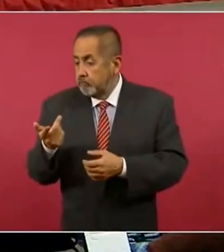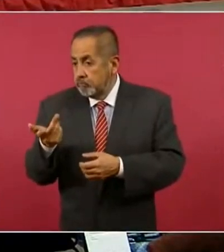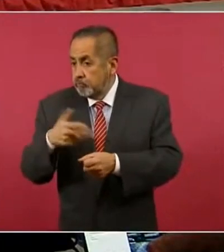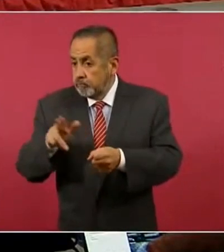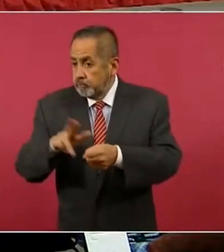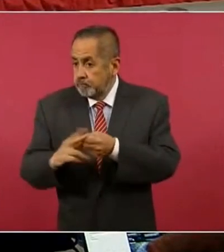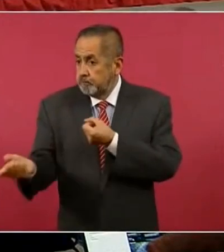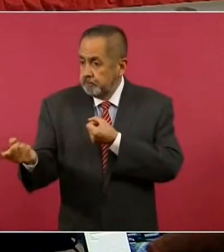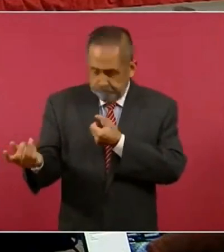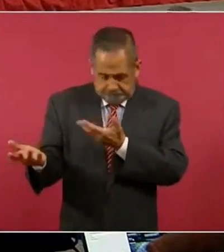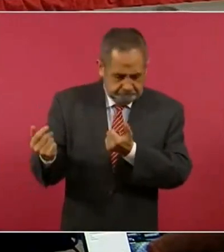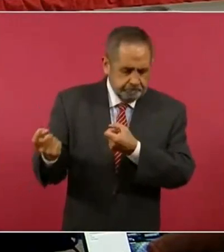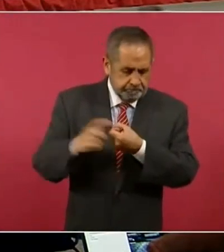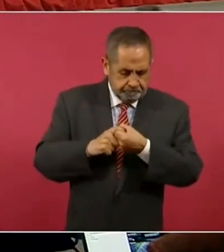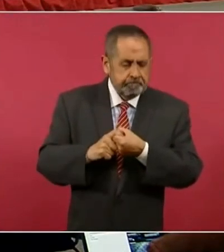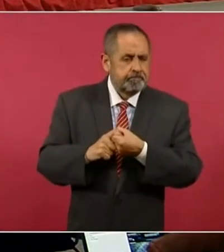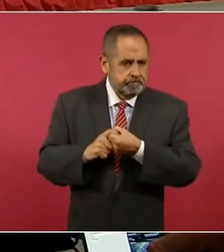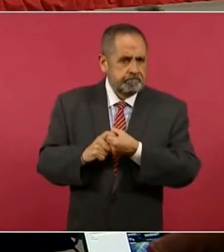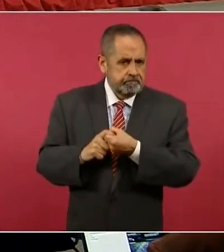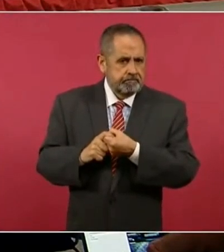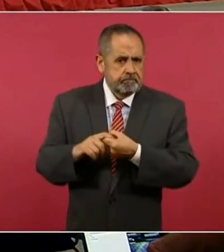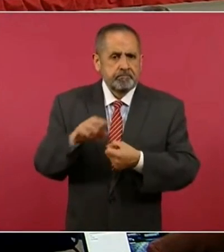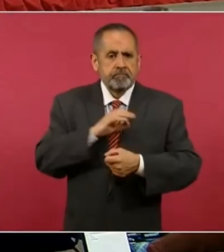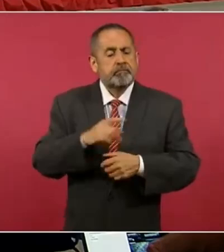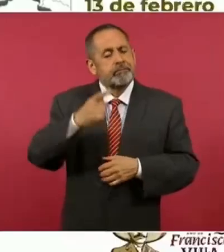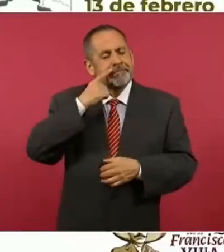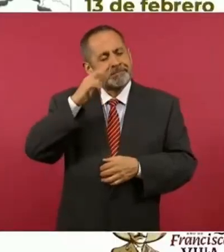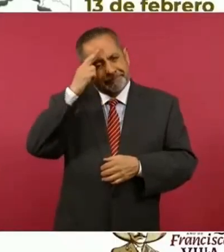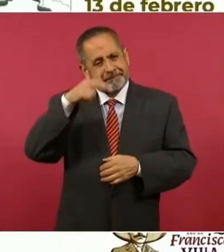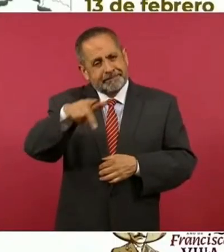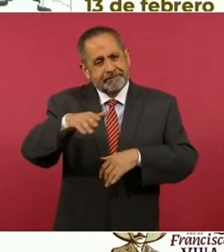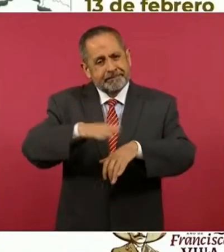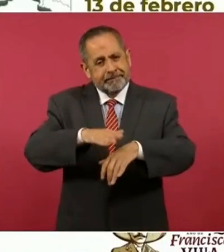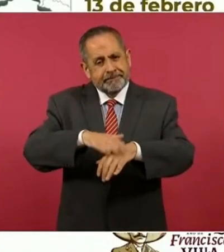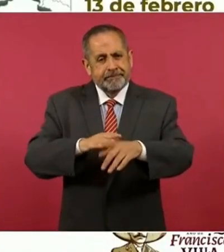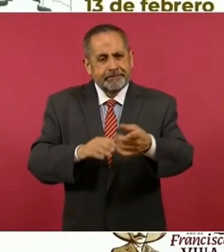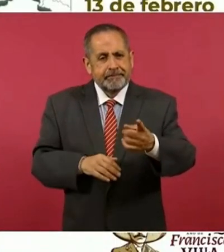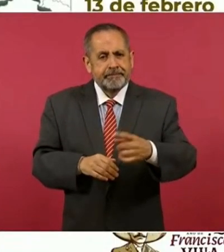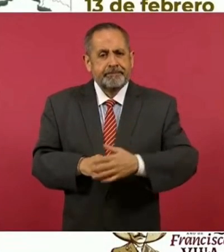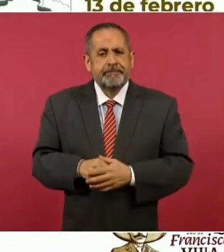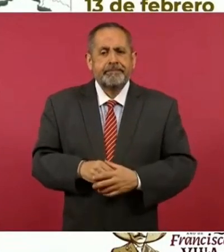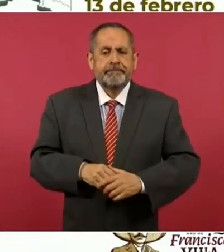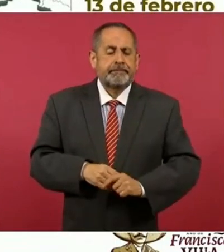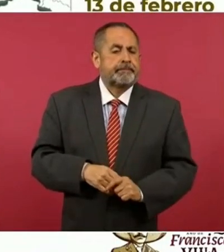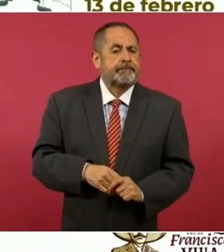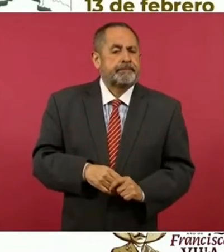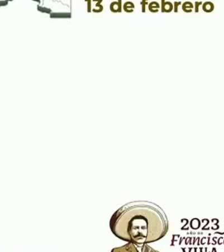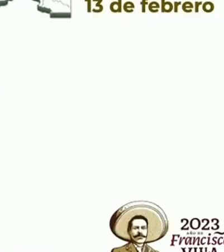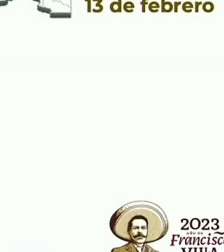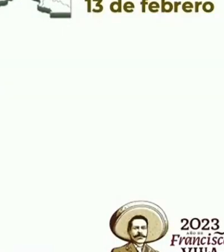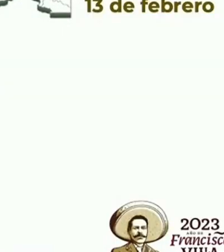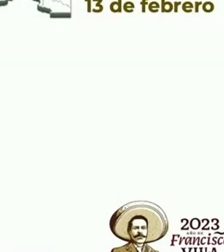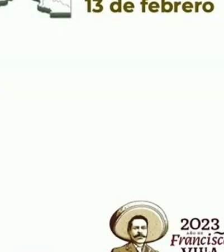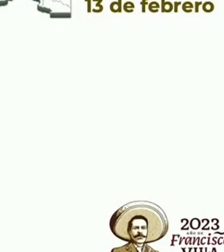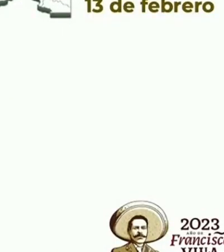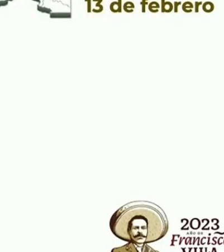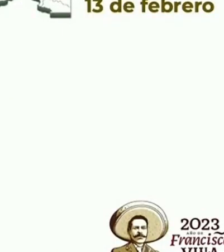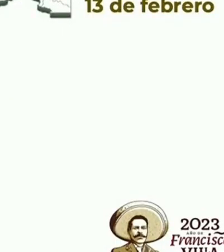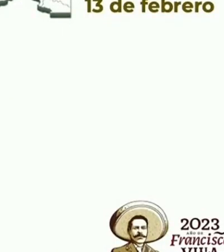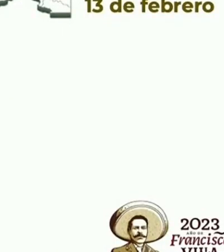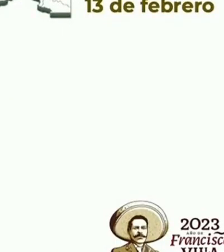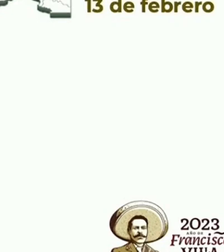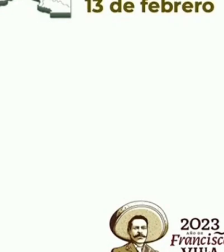poner la primera, para antes de intervenir, de hacer la transferencia de los servicios de salud